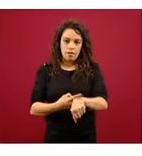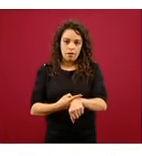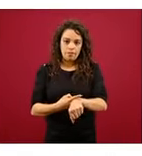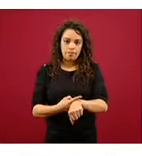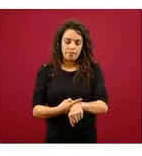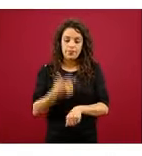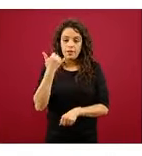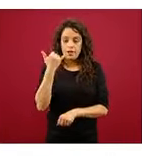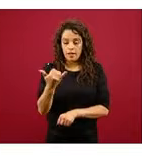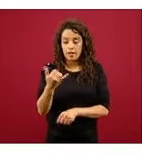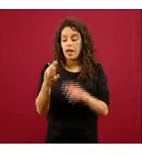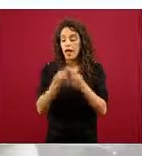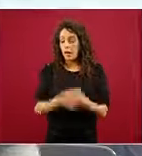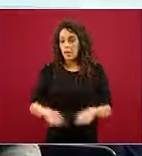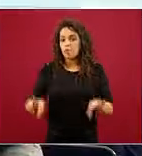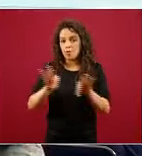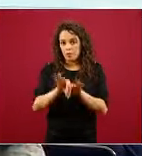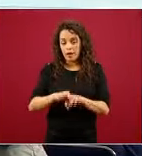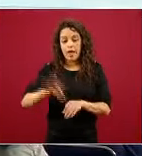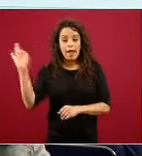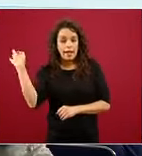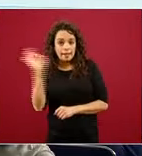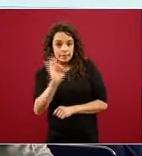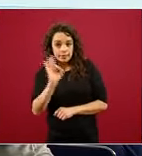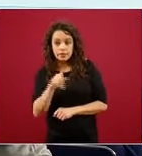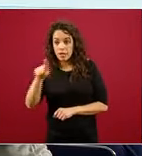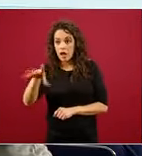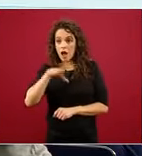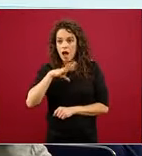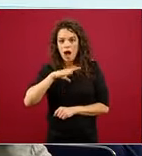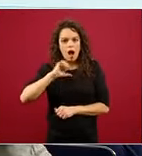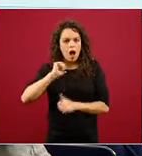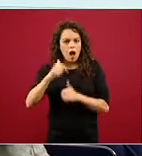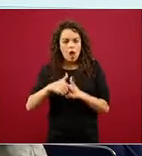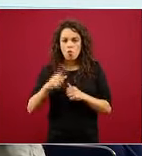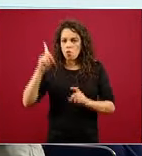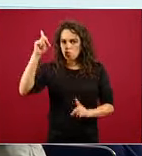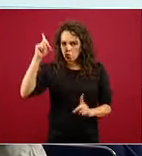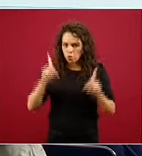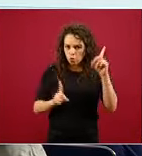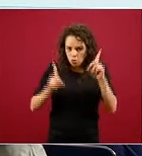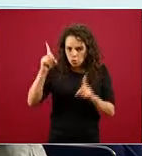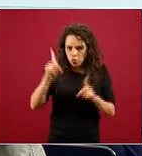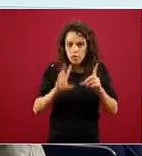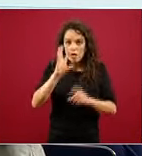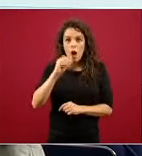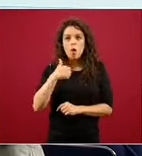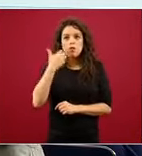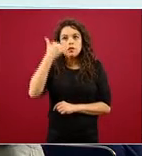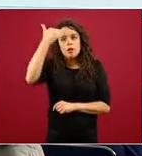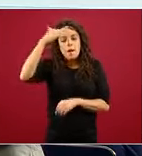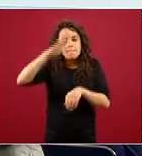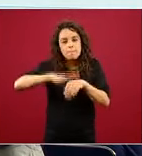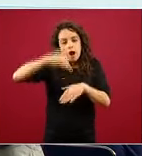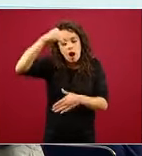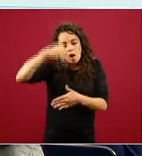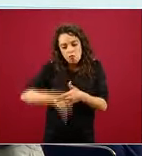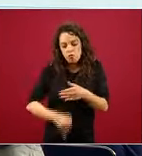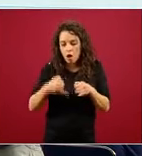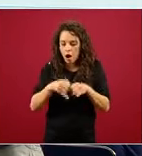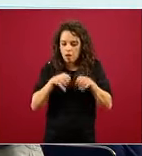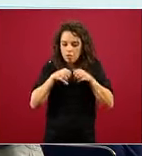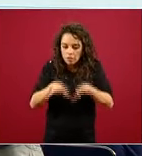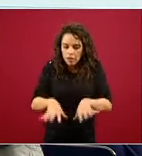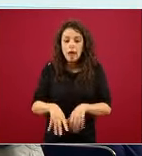nuevamente, si hay alguna duda, si tengo alguna situación que quiero conocer más a fondo, debo de